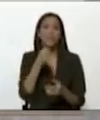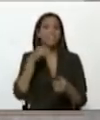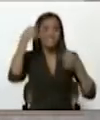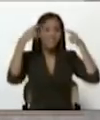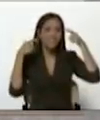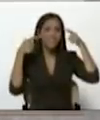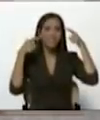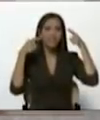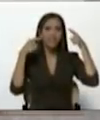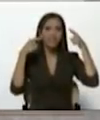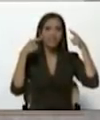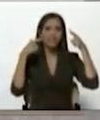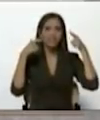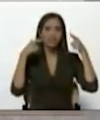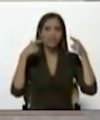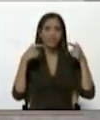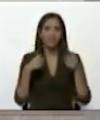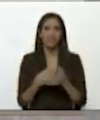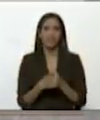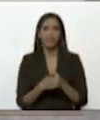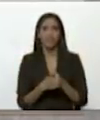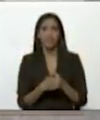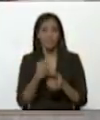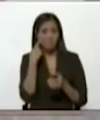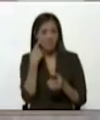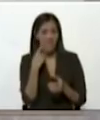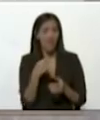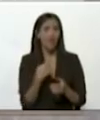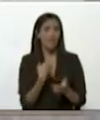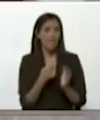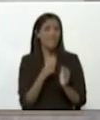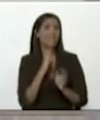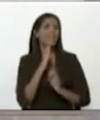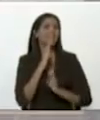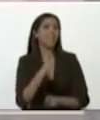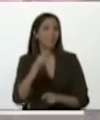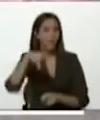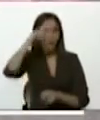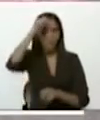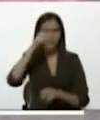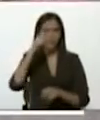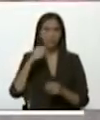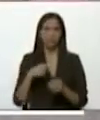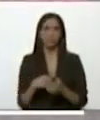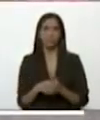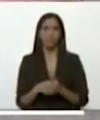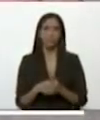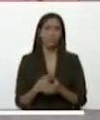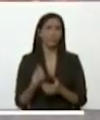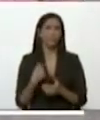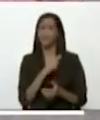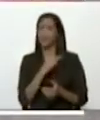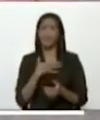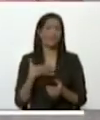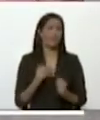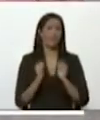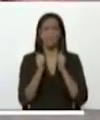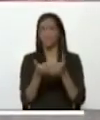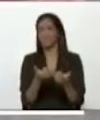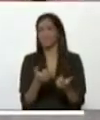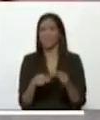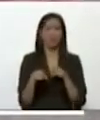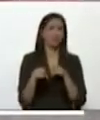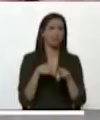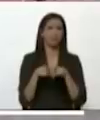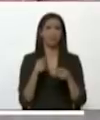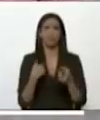chavista, de uña en el rabo, miren lo que Miguel Salazar le contesta a Carvajalino. Yo no quiero comenzar una polémica. Yo lo que hice